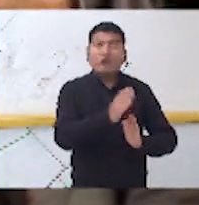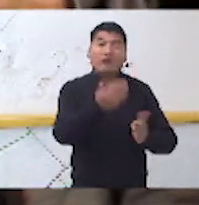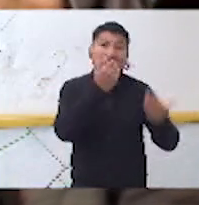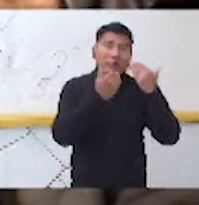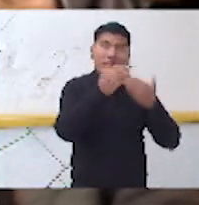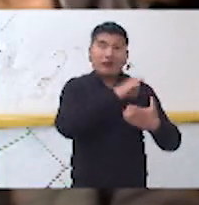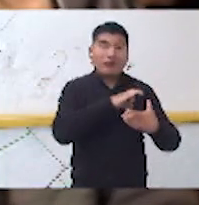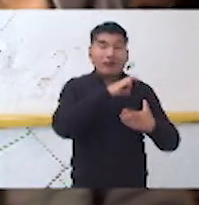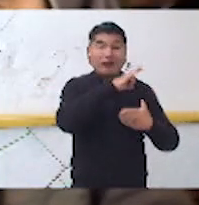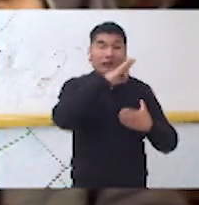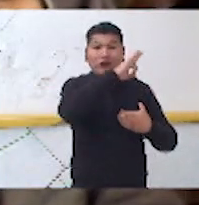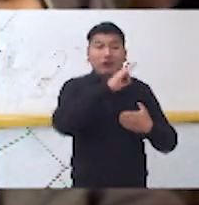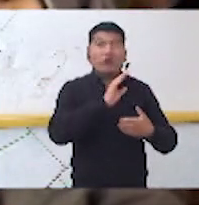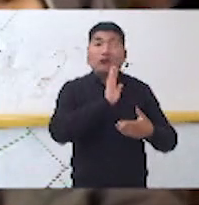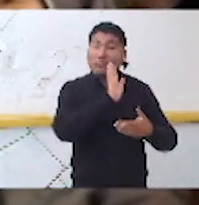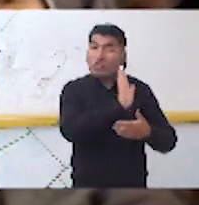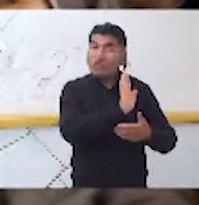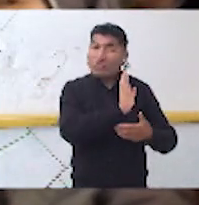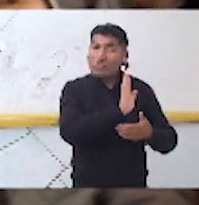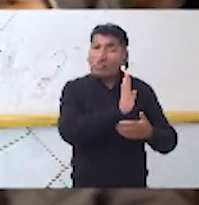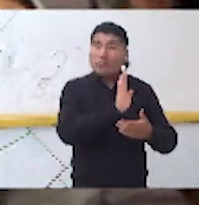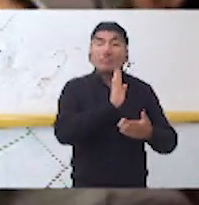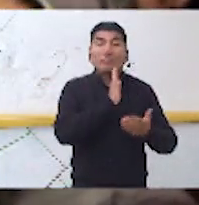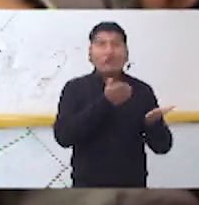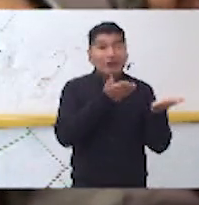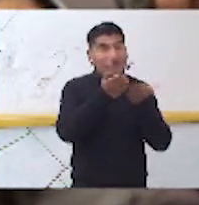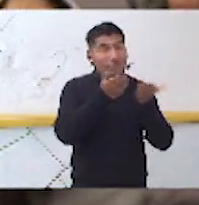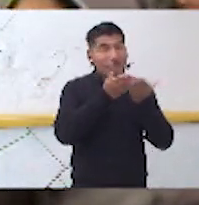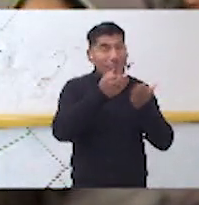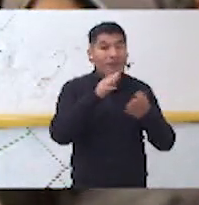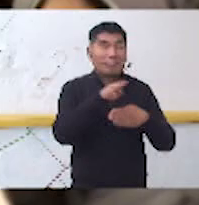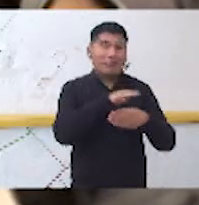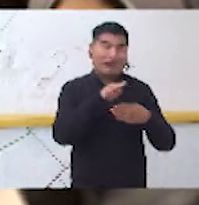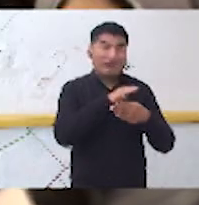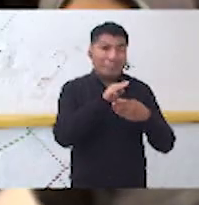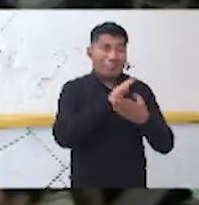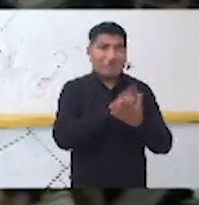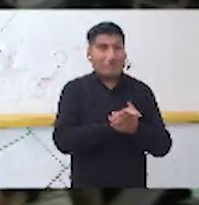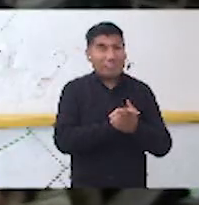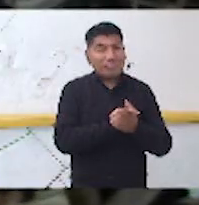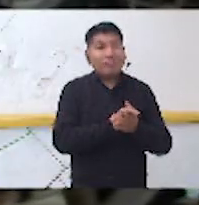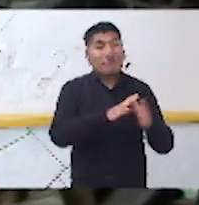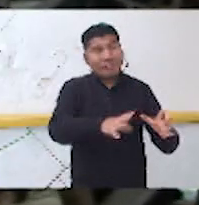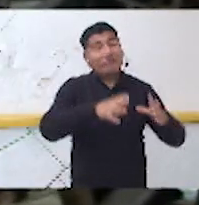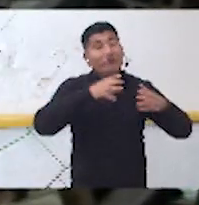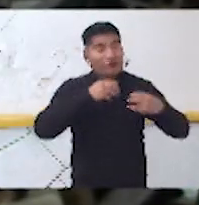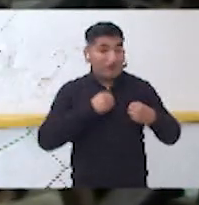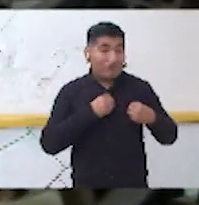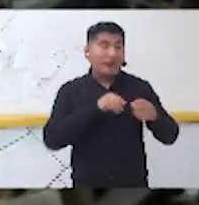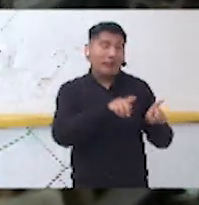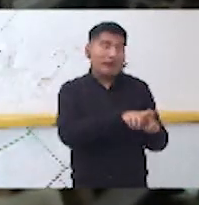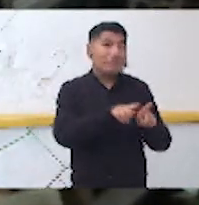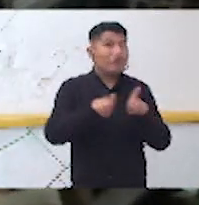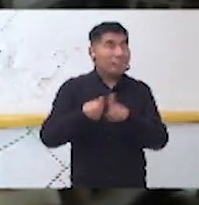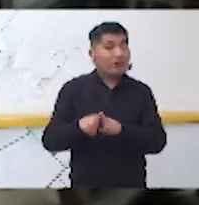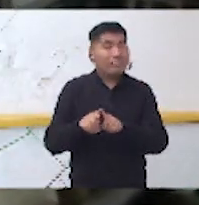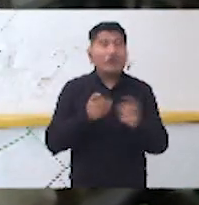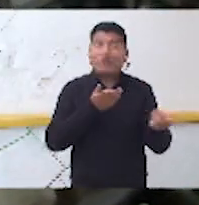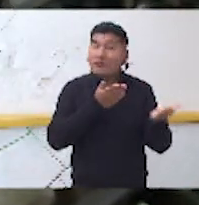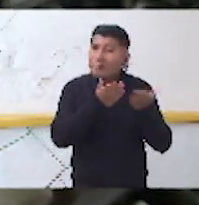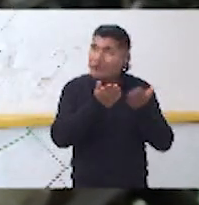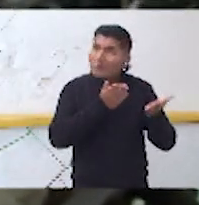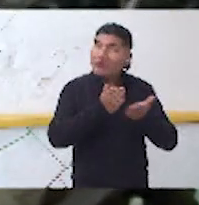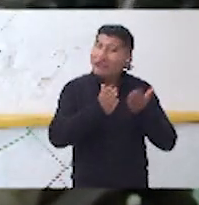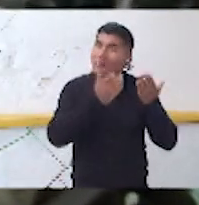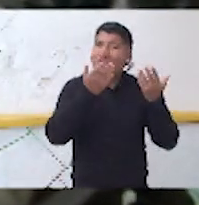alimento espiritual indispensable en su servicio ministerial, asumen también el servicio de